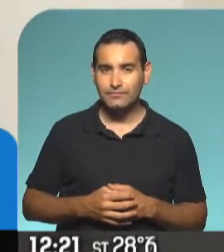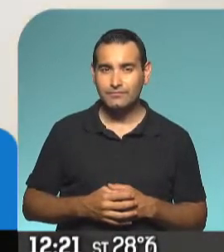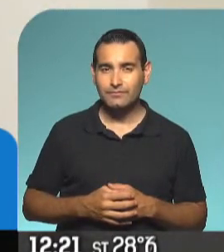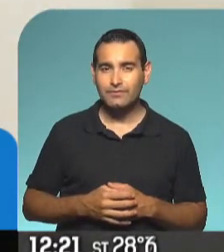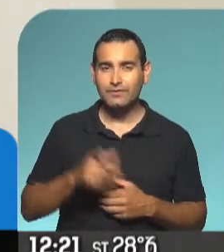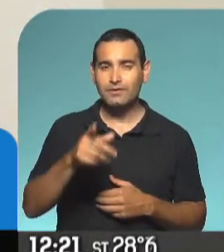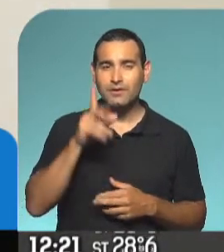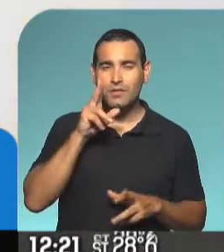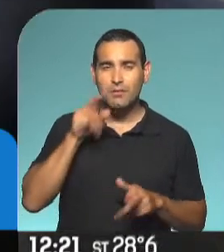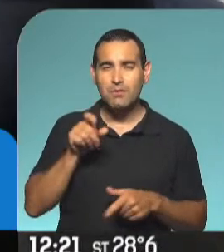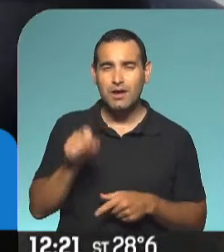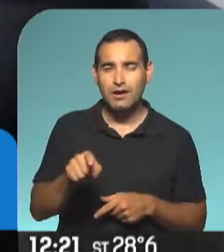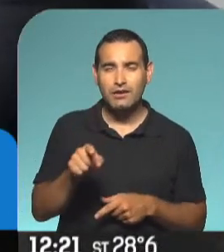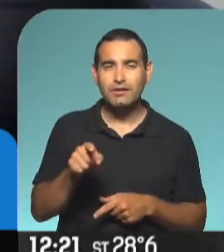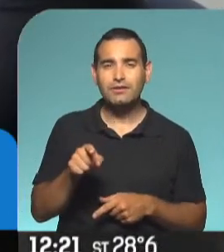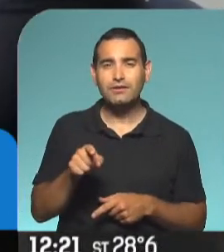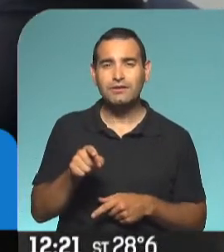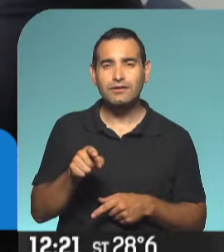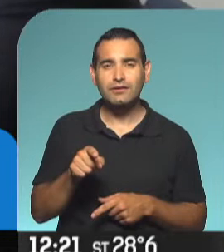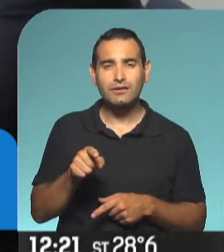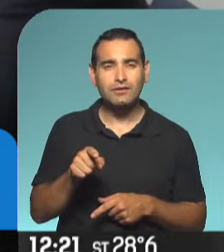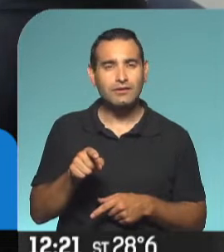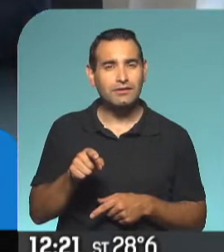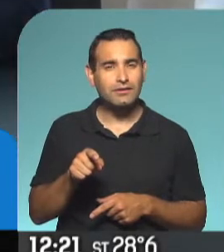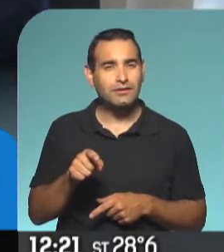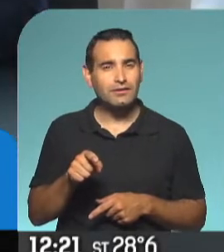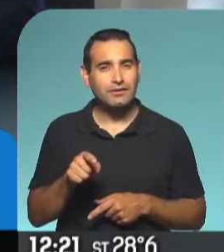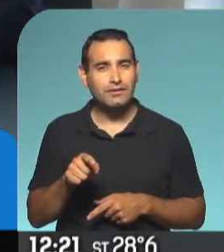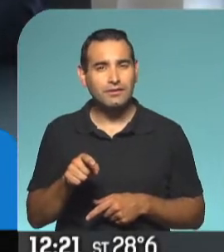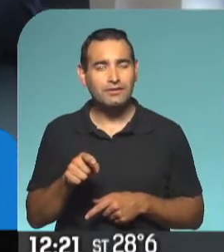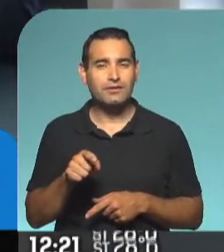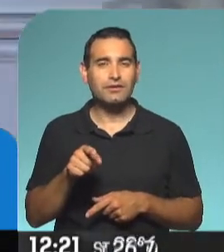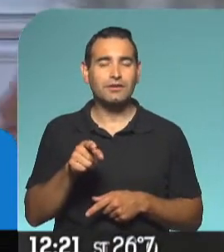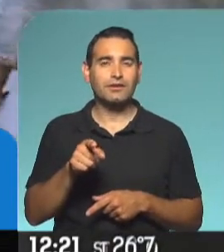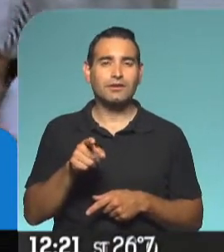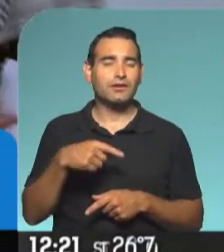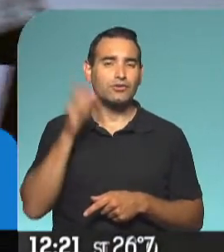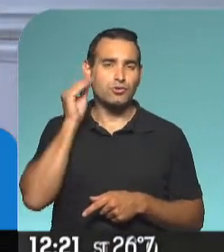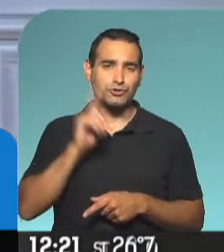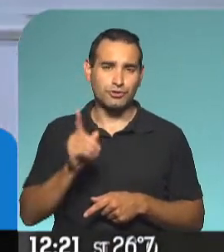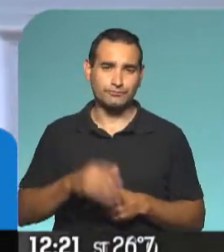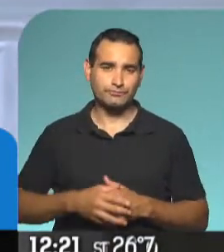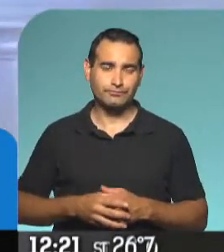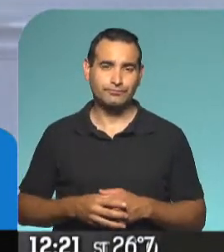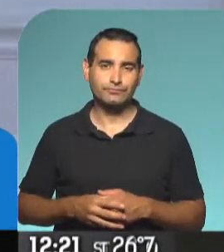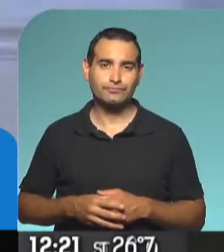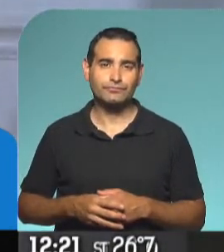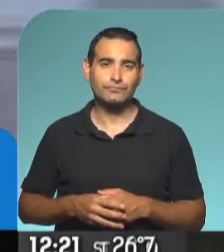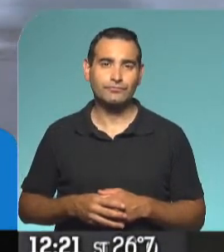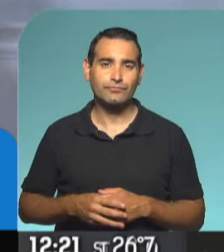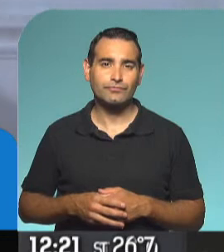planeaba mantener un flujo de ventas de divisas limitadas, justamente para garantizar